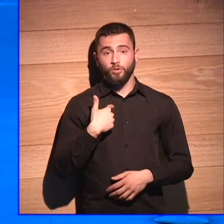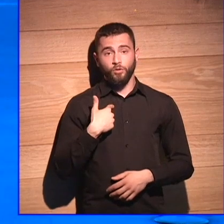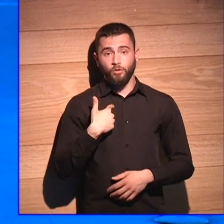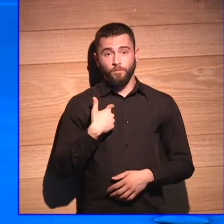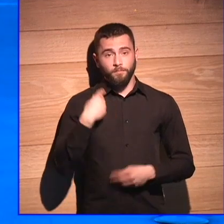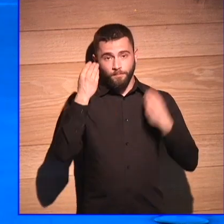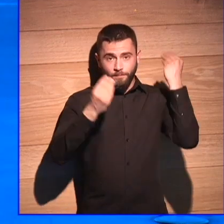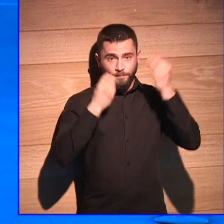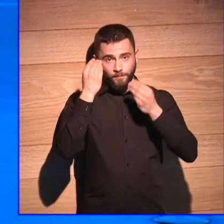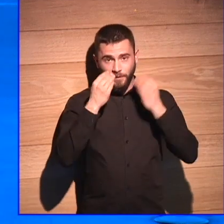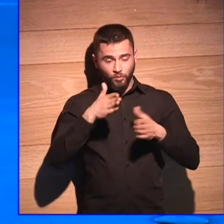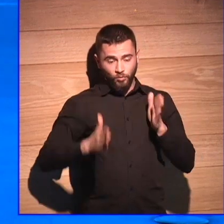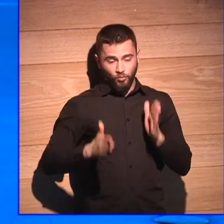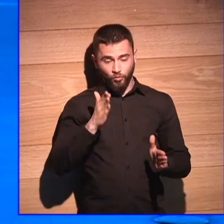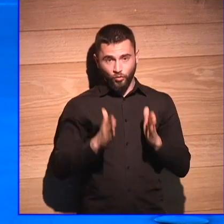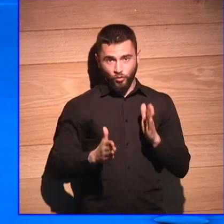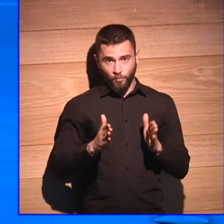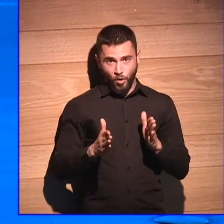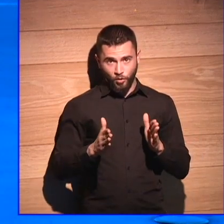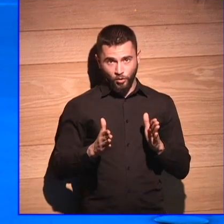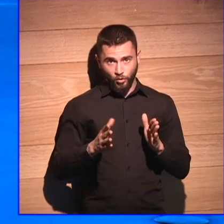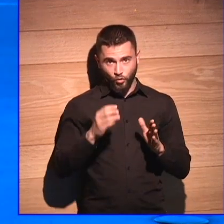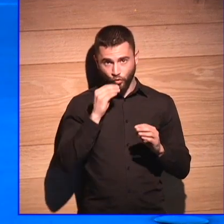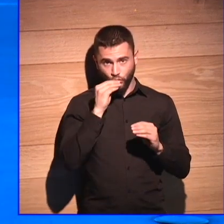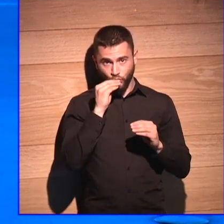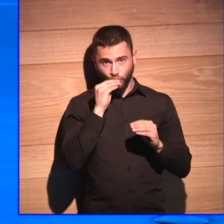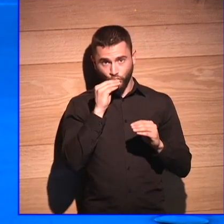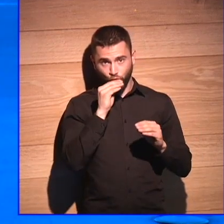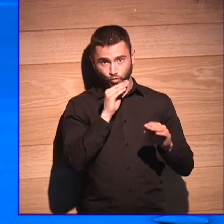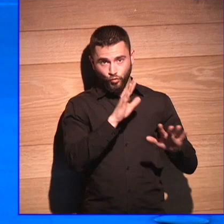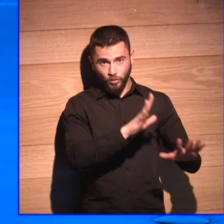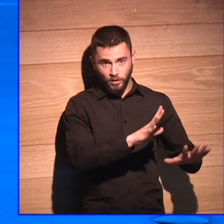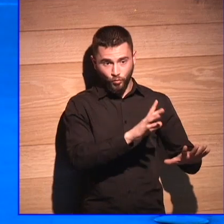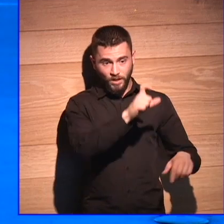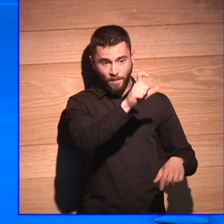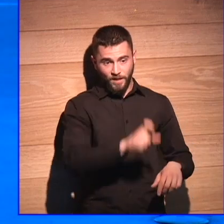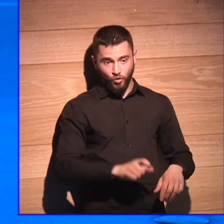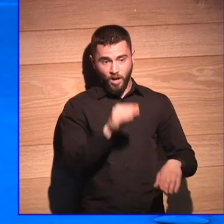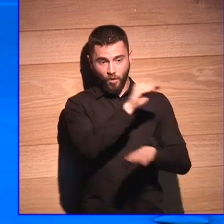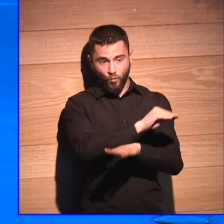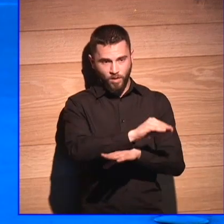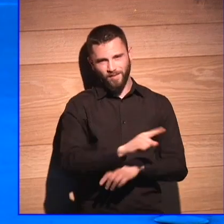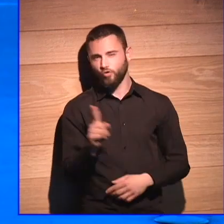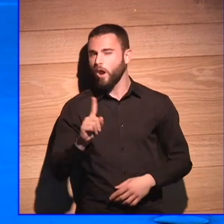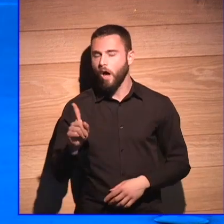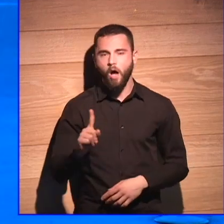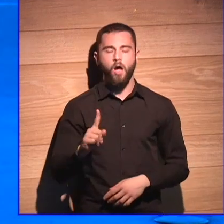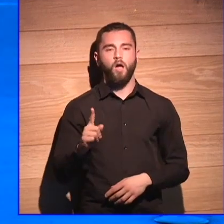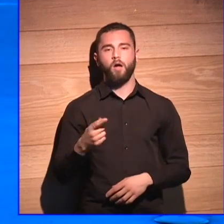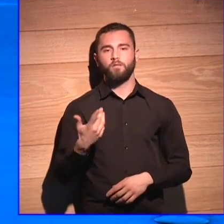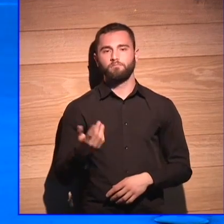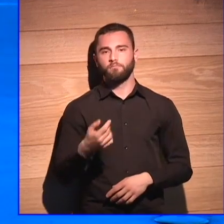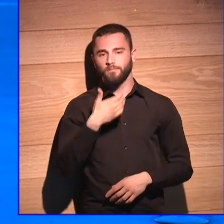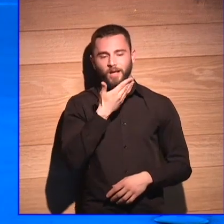robots tengan que sustituir en ninguna medida al cuidador en el sentido de dar este